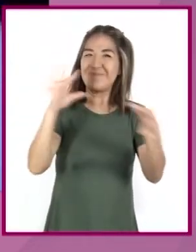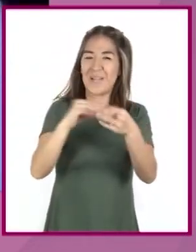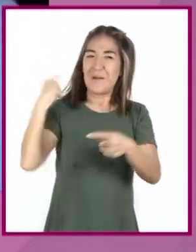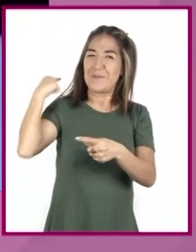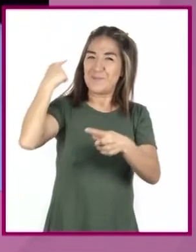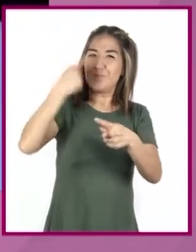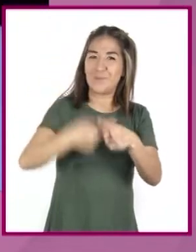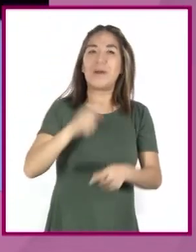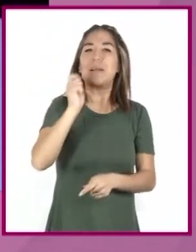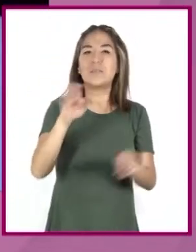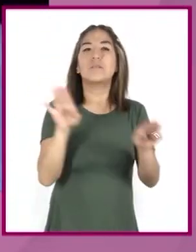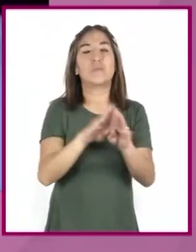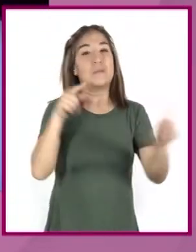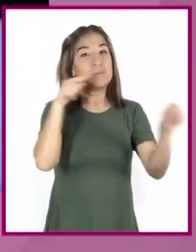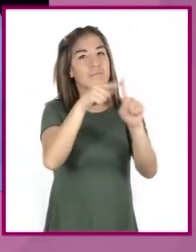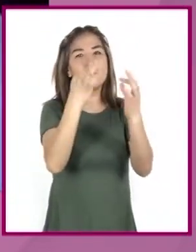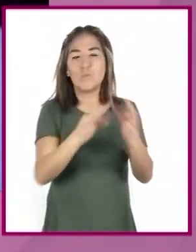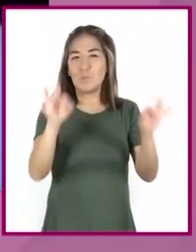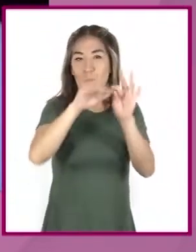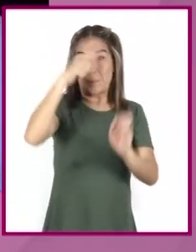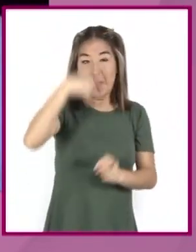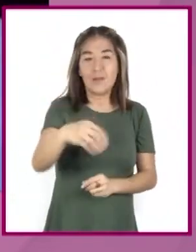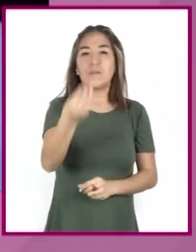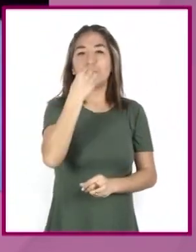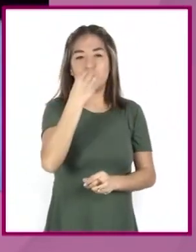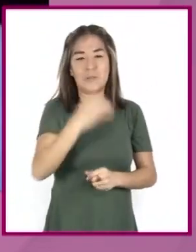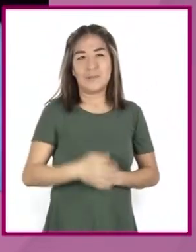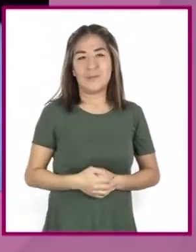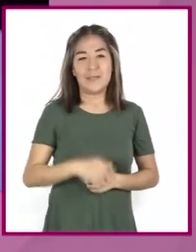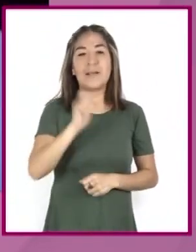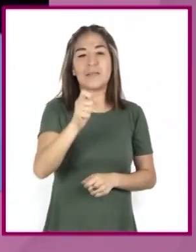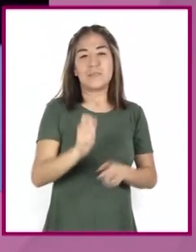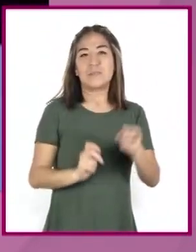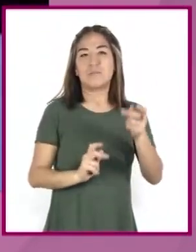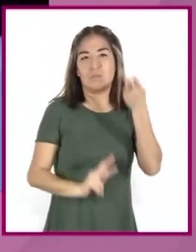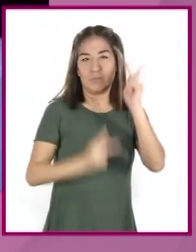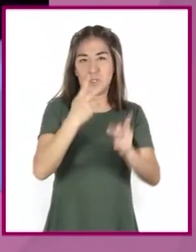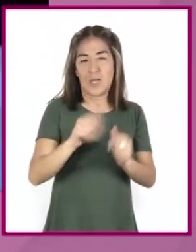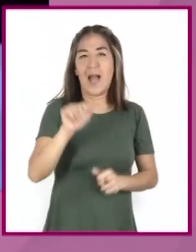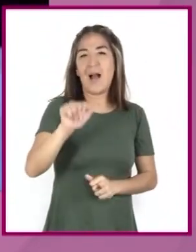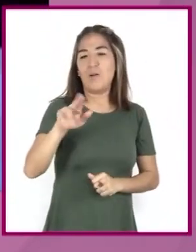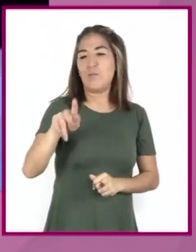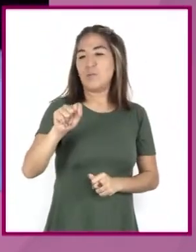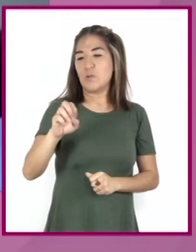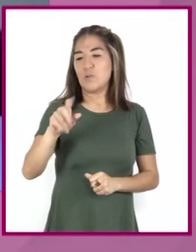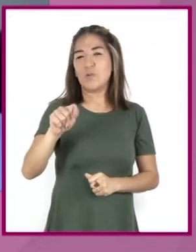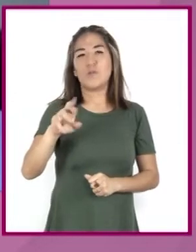la clave para la alimentación de los organismos autótrofos.